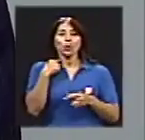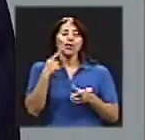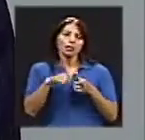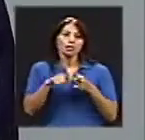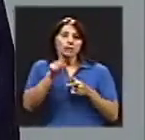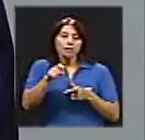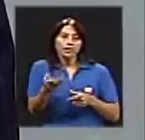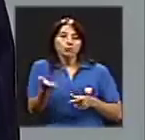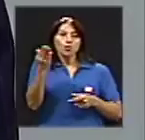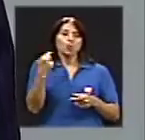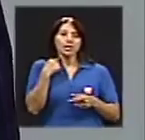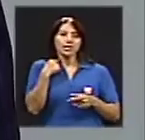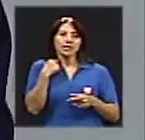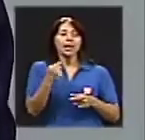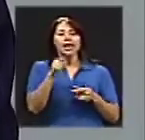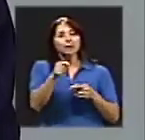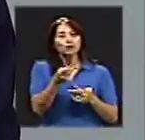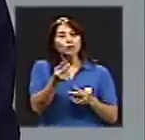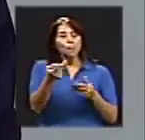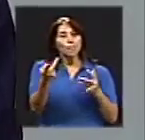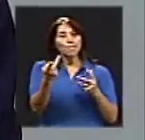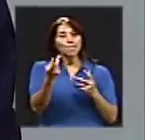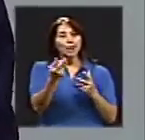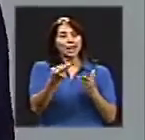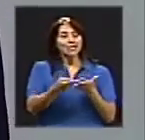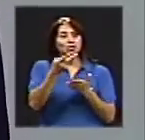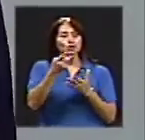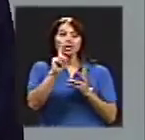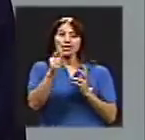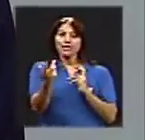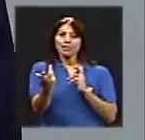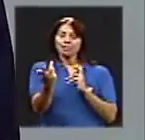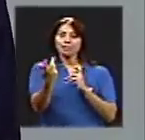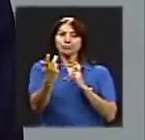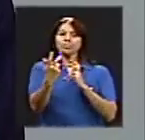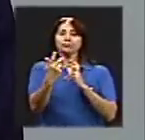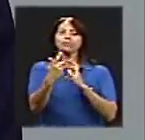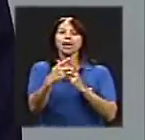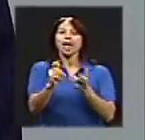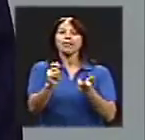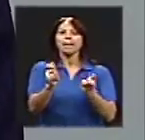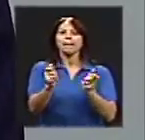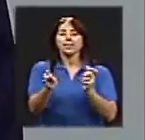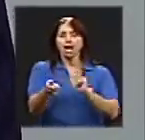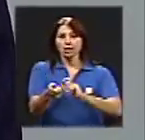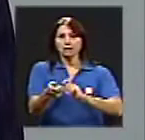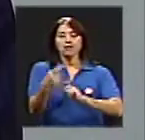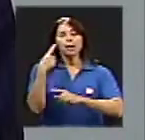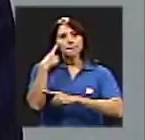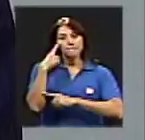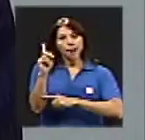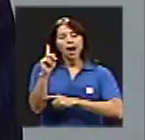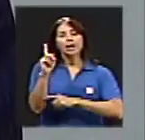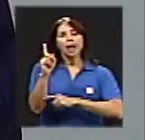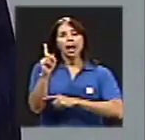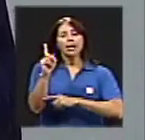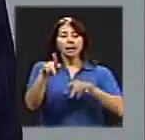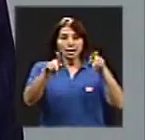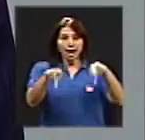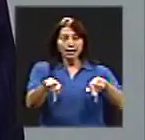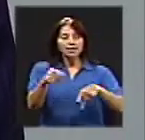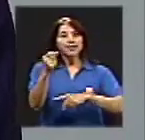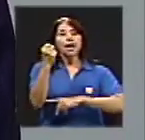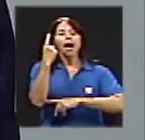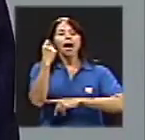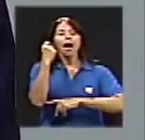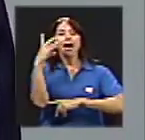es ir adaptando esos precios conforme va ocurriendo estos fenómenos, precisamente para mandarle el mensaje a la gente